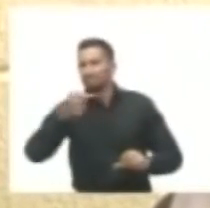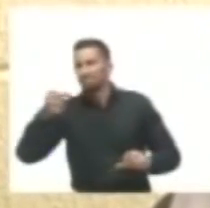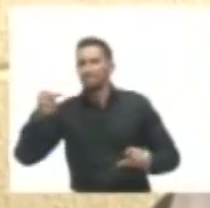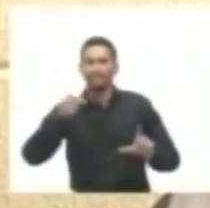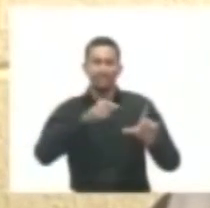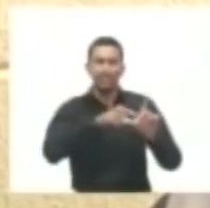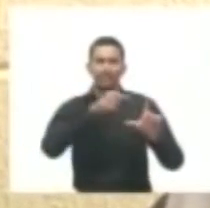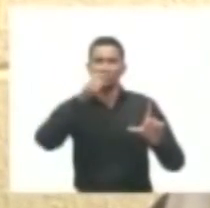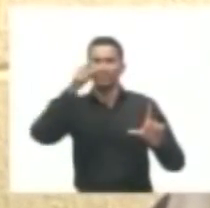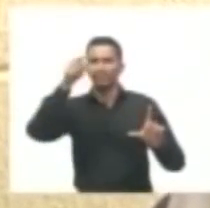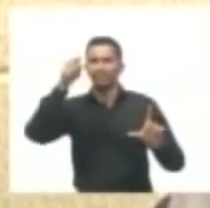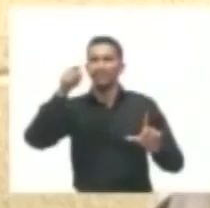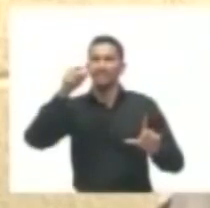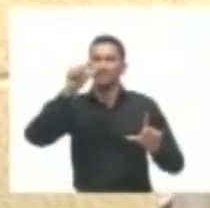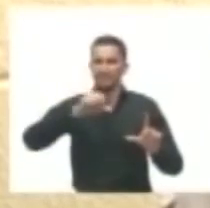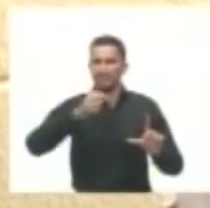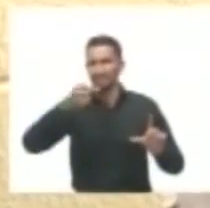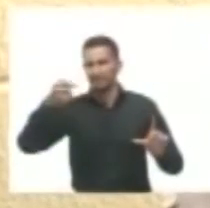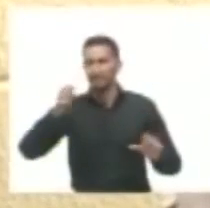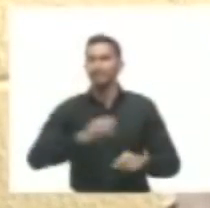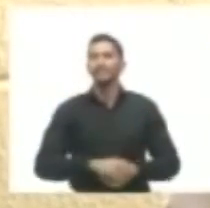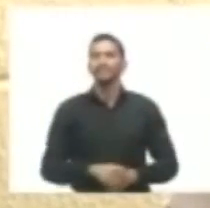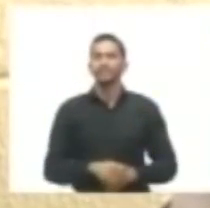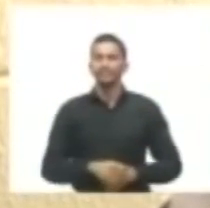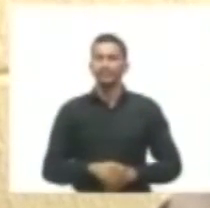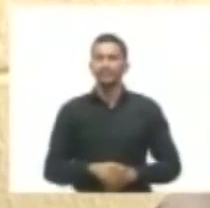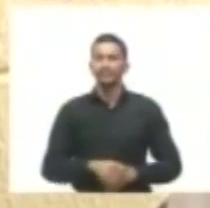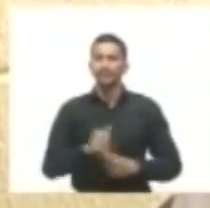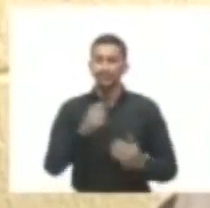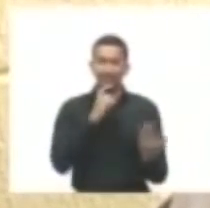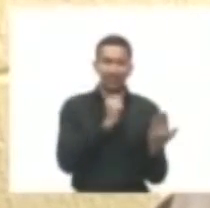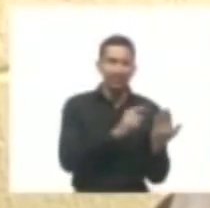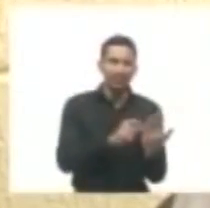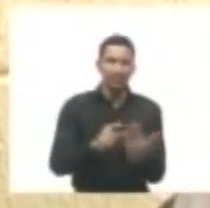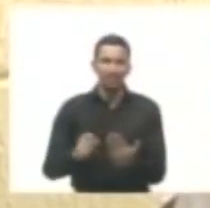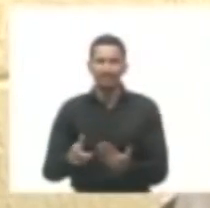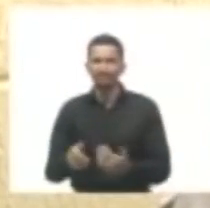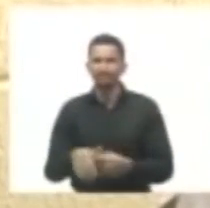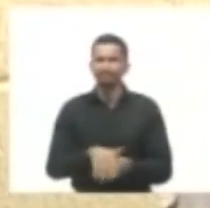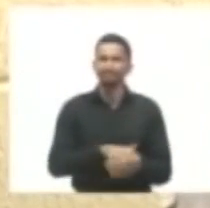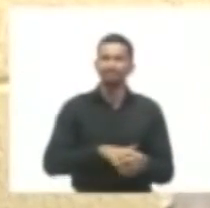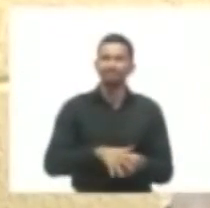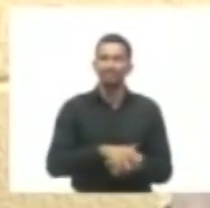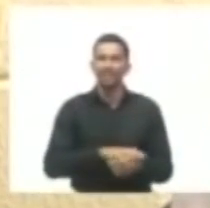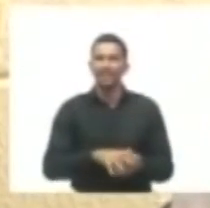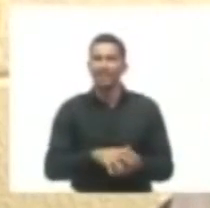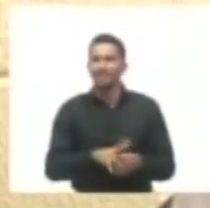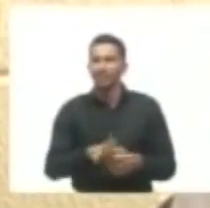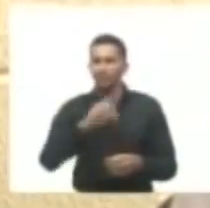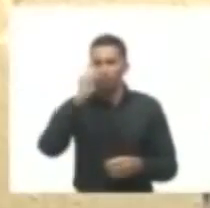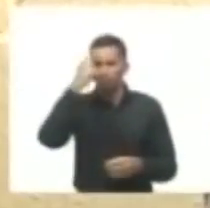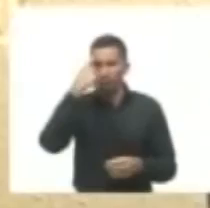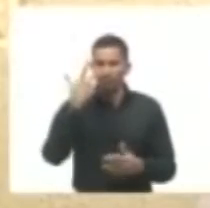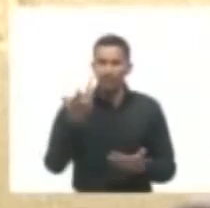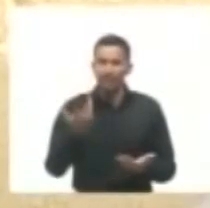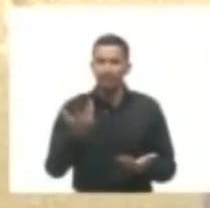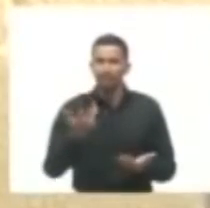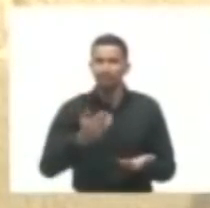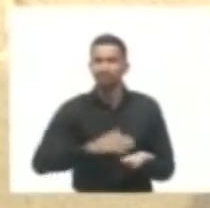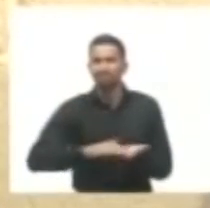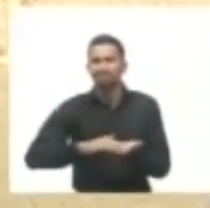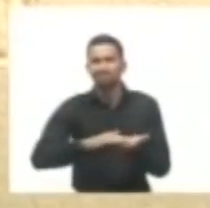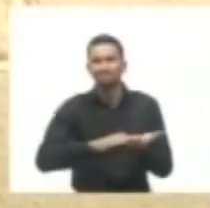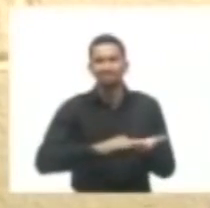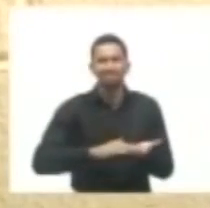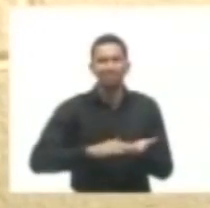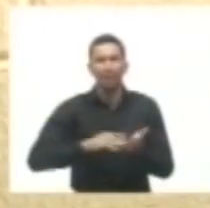esta encuesta es que se evidencia un desgaste del gobierno del alcalde Char. En la